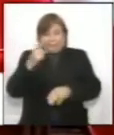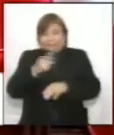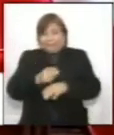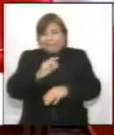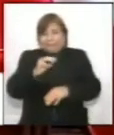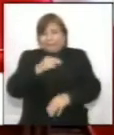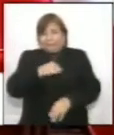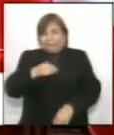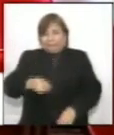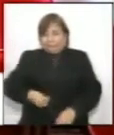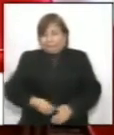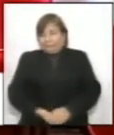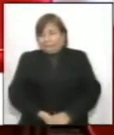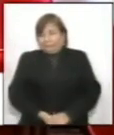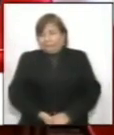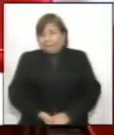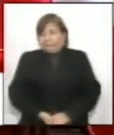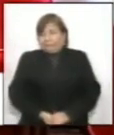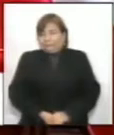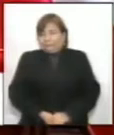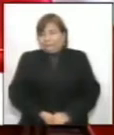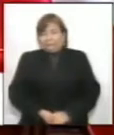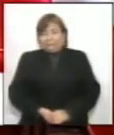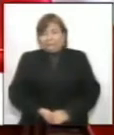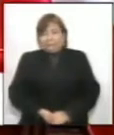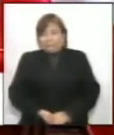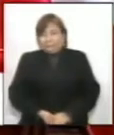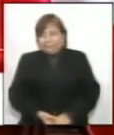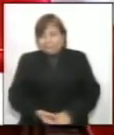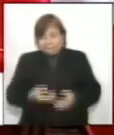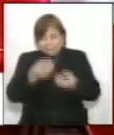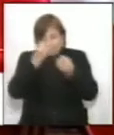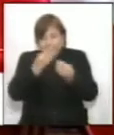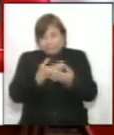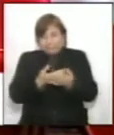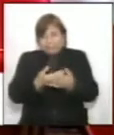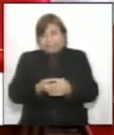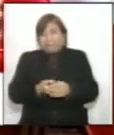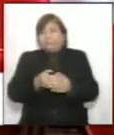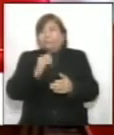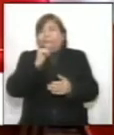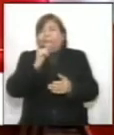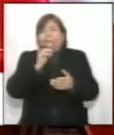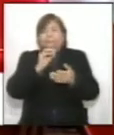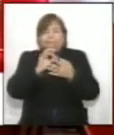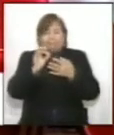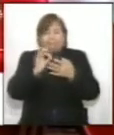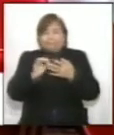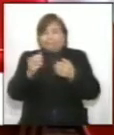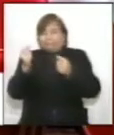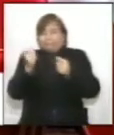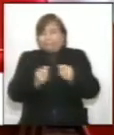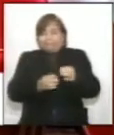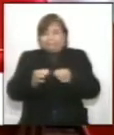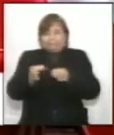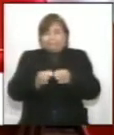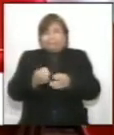ministros. La caída del gabinete obedece a la falta de expertise en poder explicar al